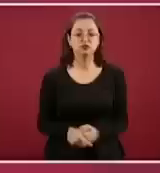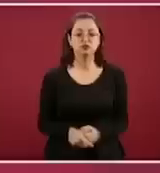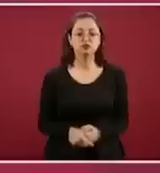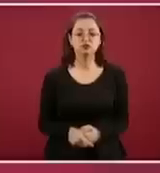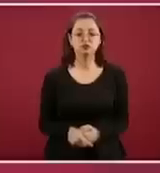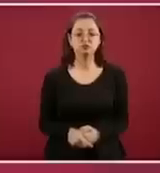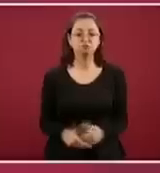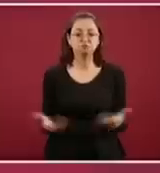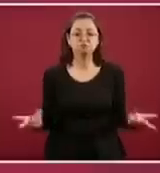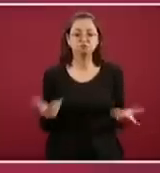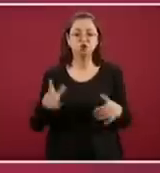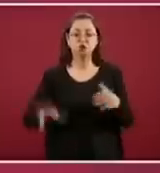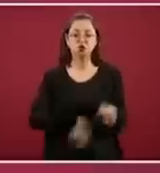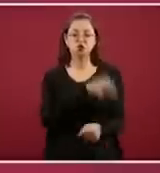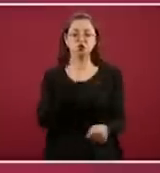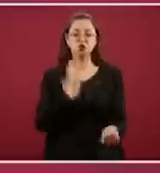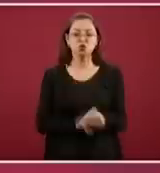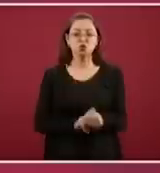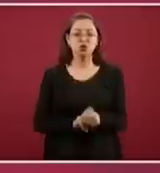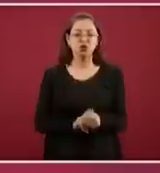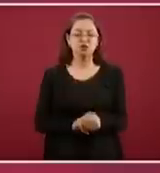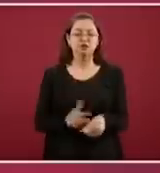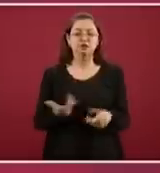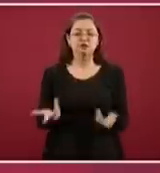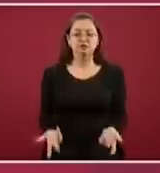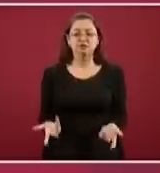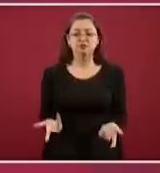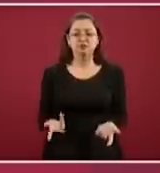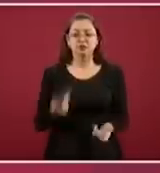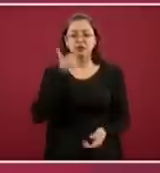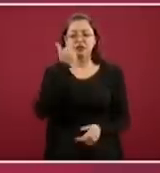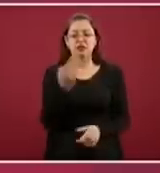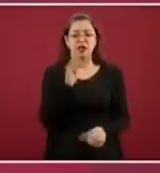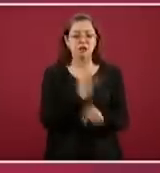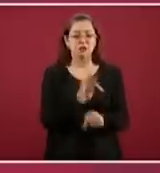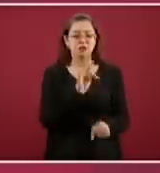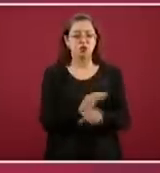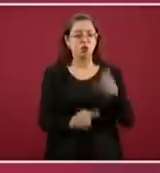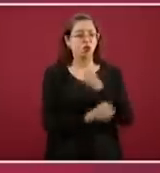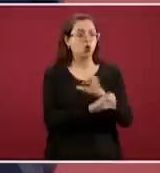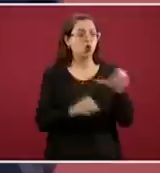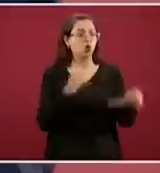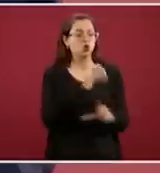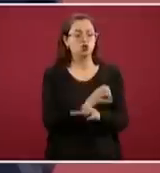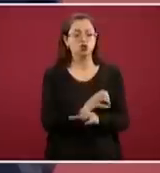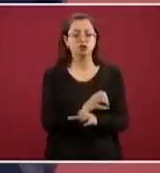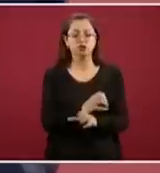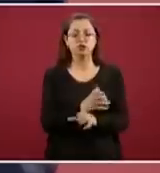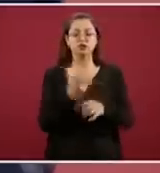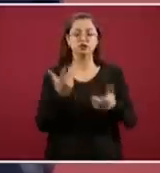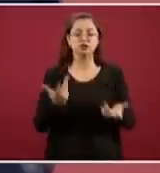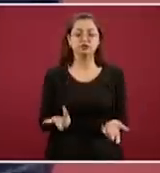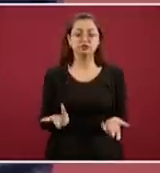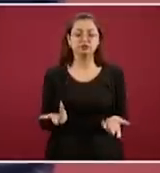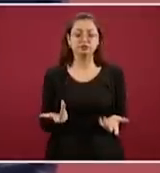es natural, ¿no?, de que se busque proteger los bienes de los que